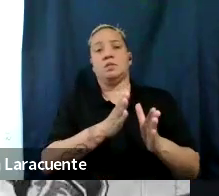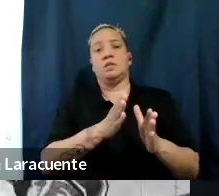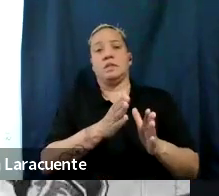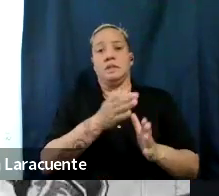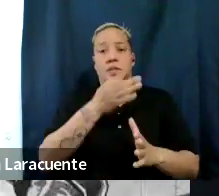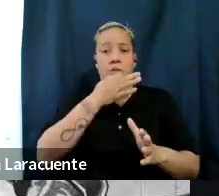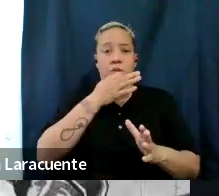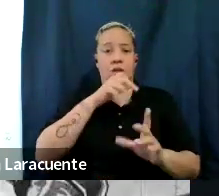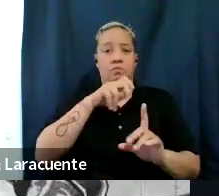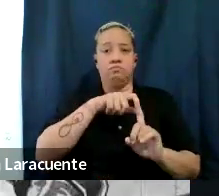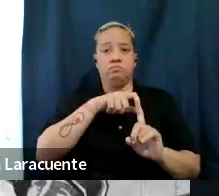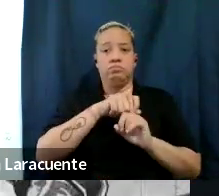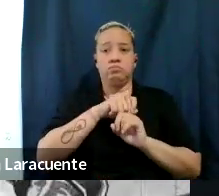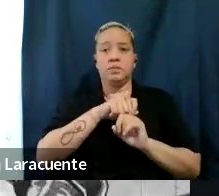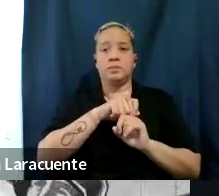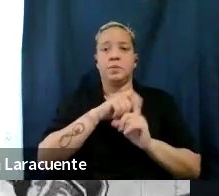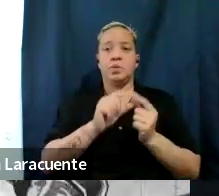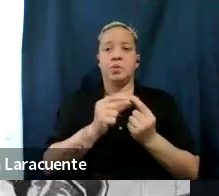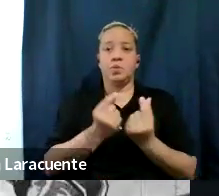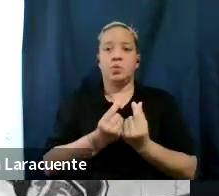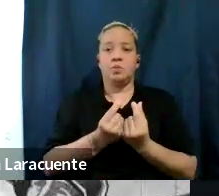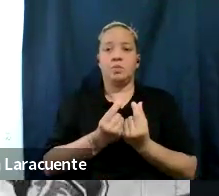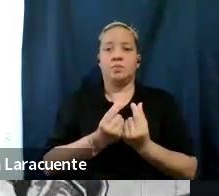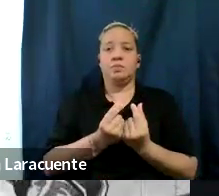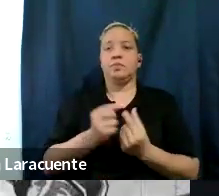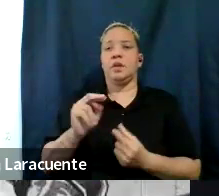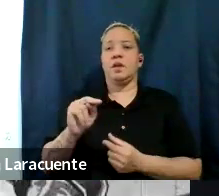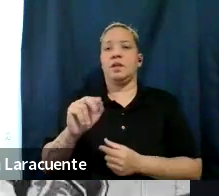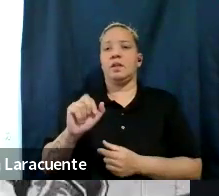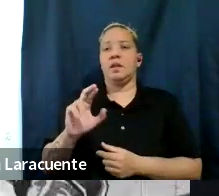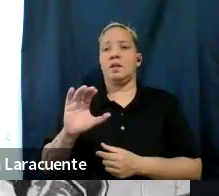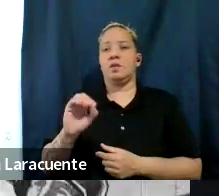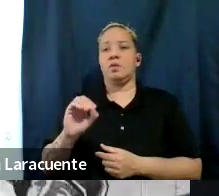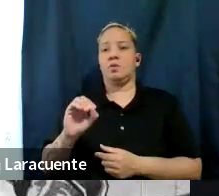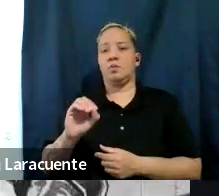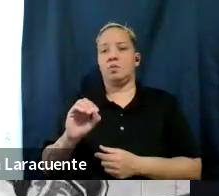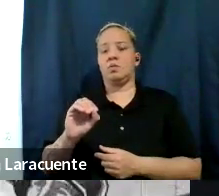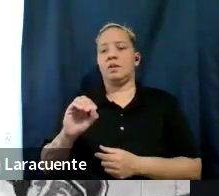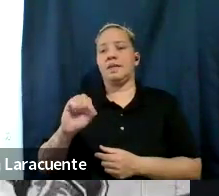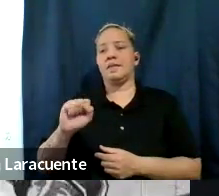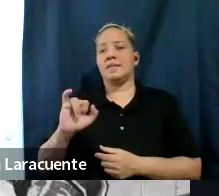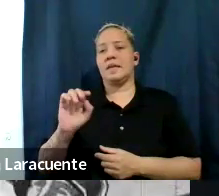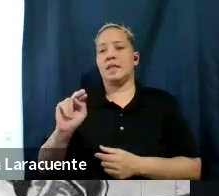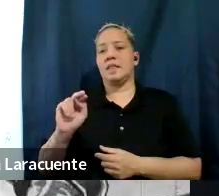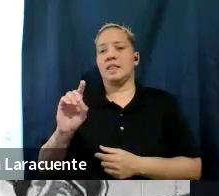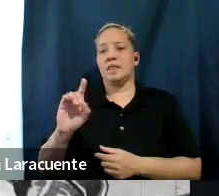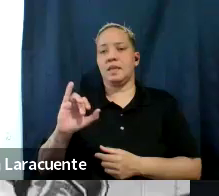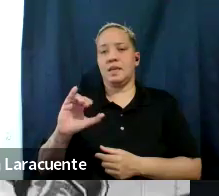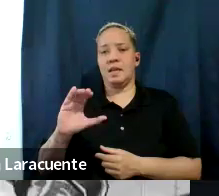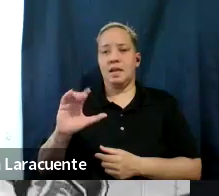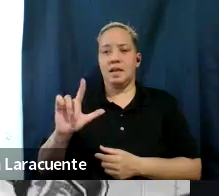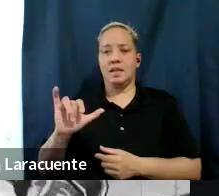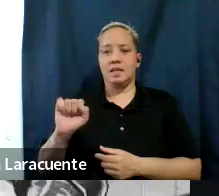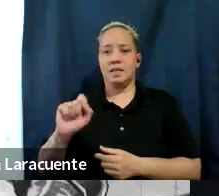ser detenido por grupos anarcosindicalistas que se supone que estaban a favor de la República. Pero, por